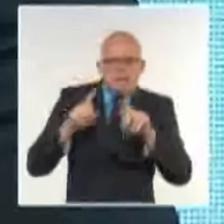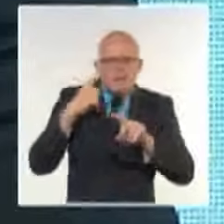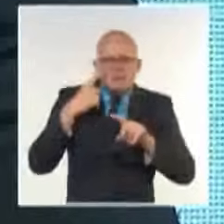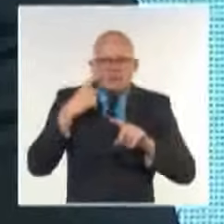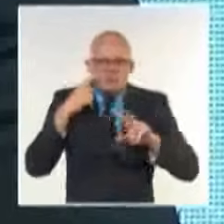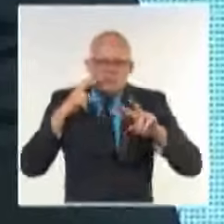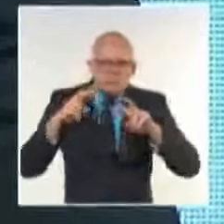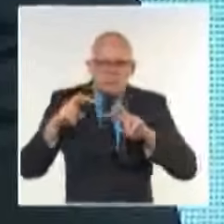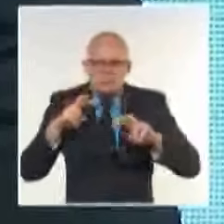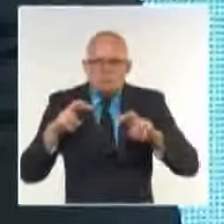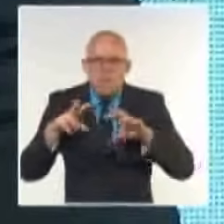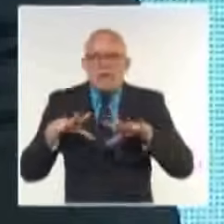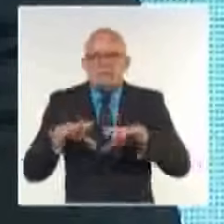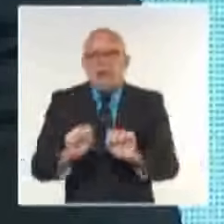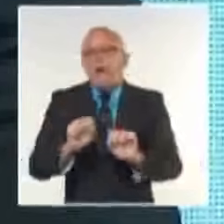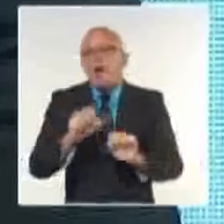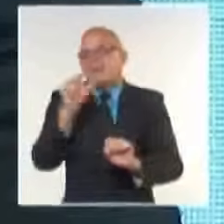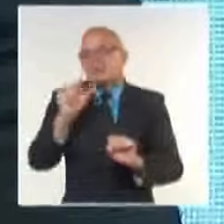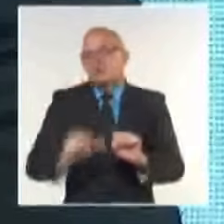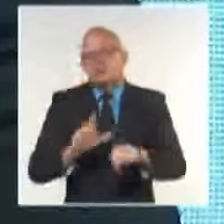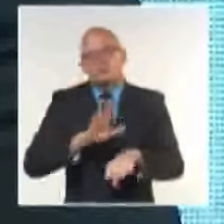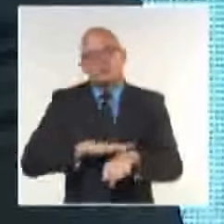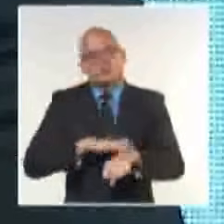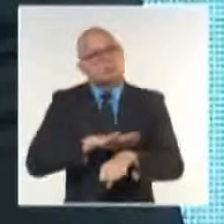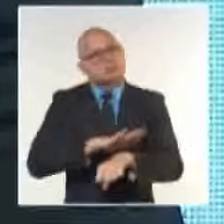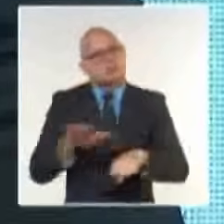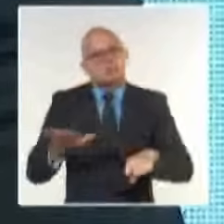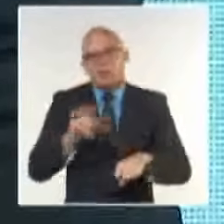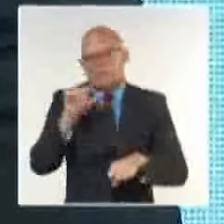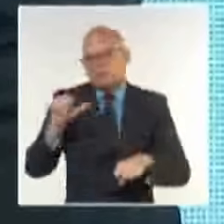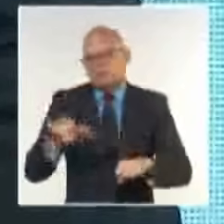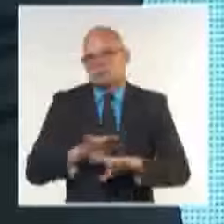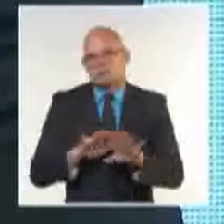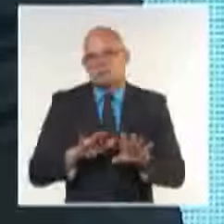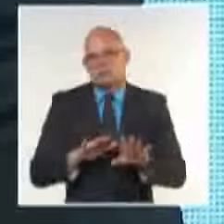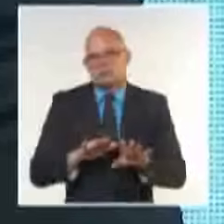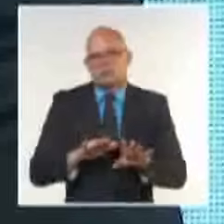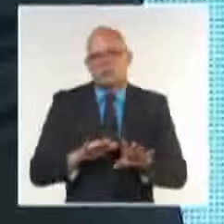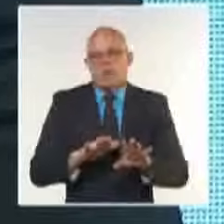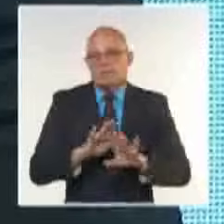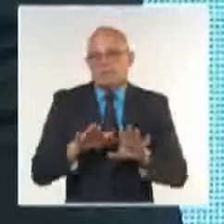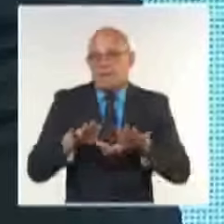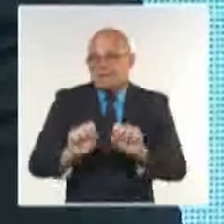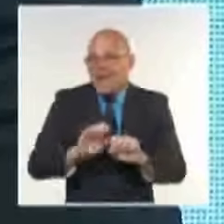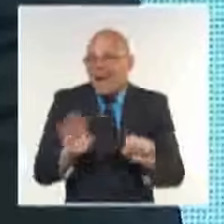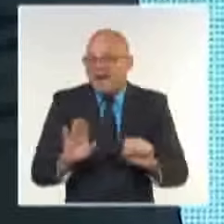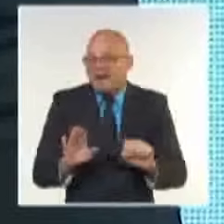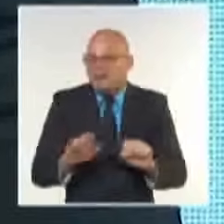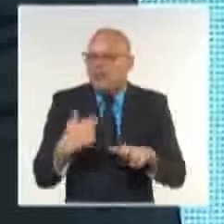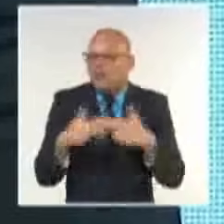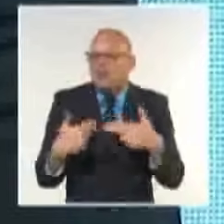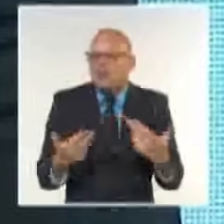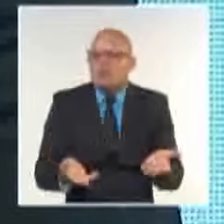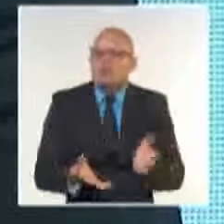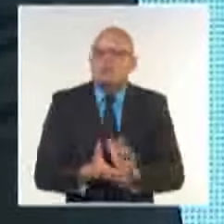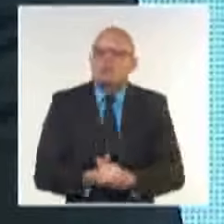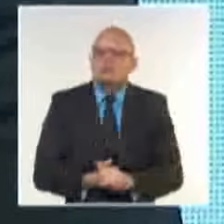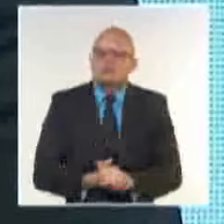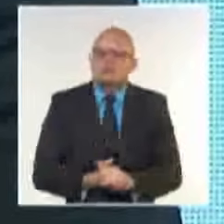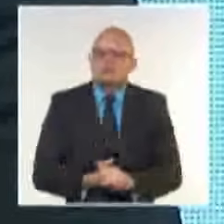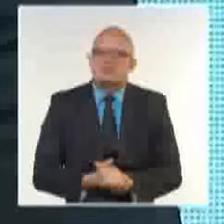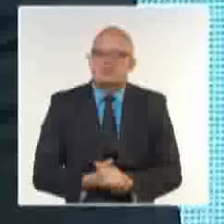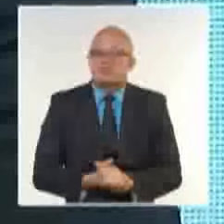dictaminaron los responsables y los hechos. ¿Qué hicieron? ¿Qué hicieron ustedes? Hay que decir que en este caso